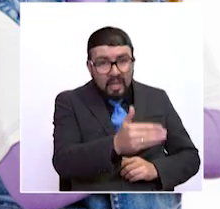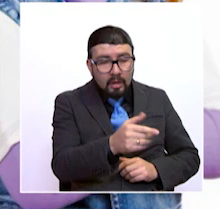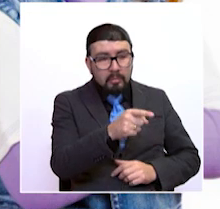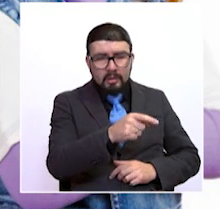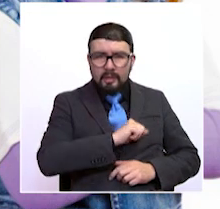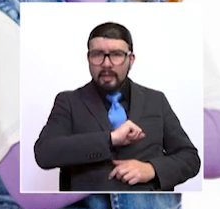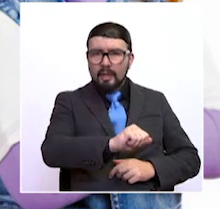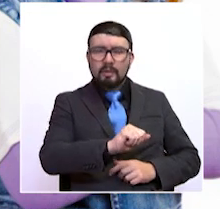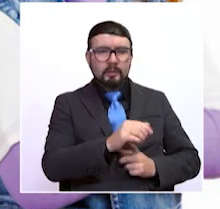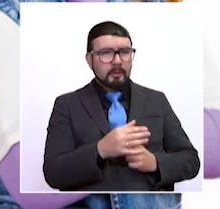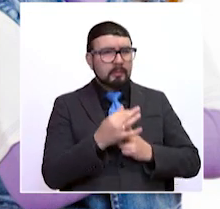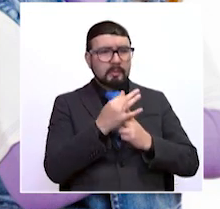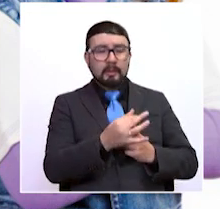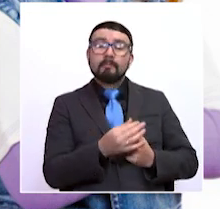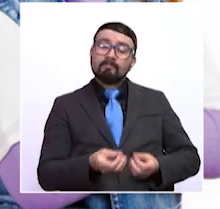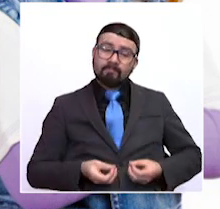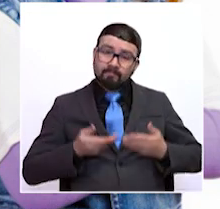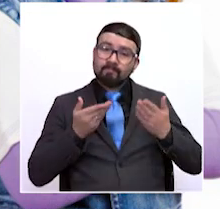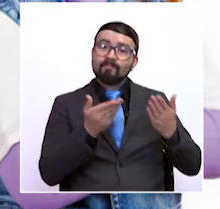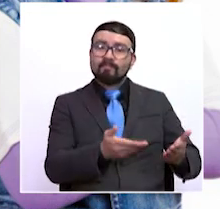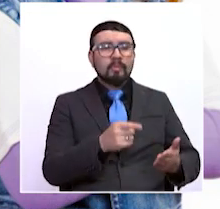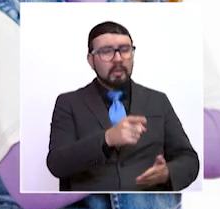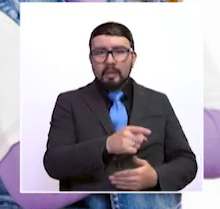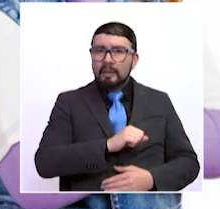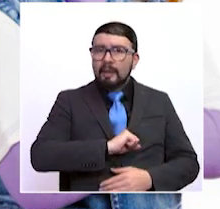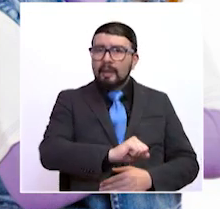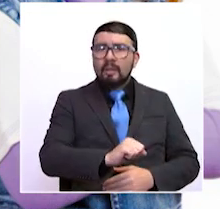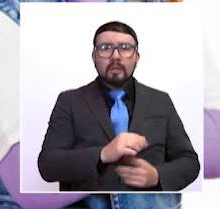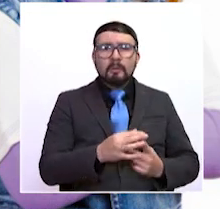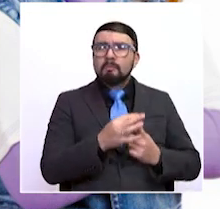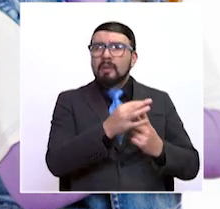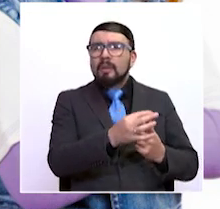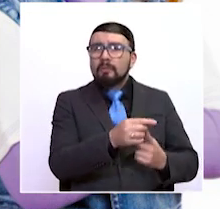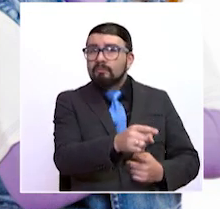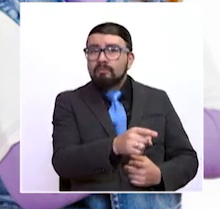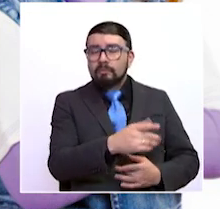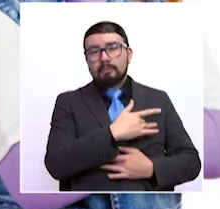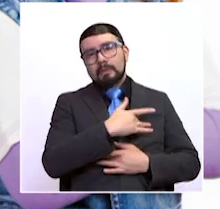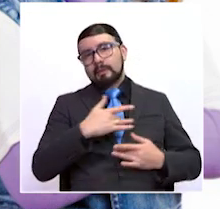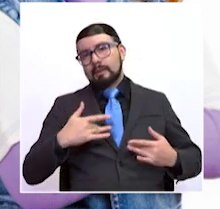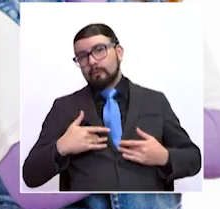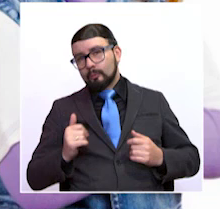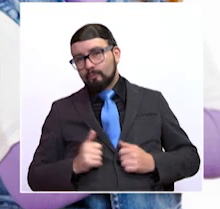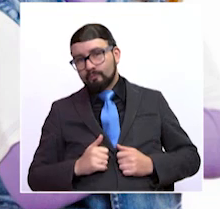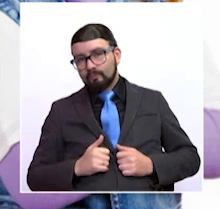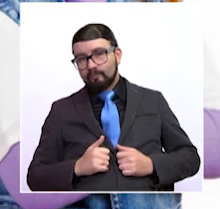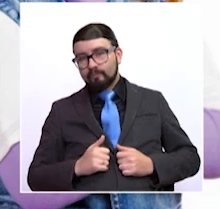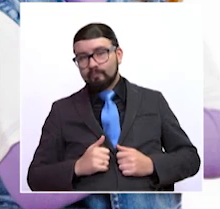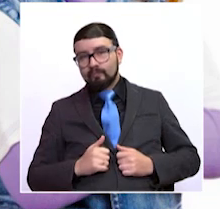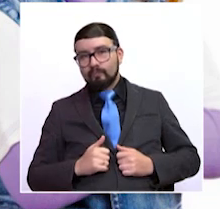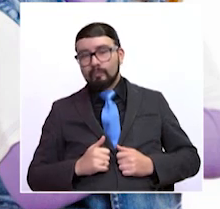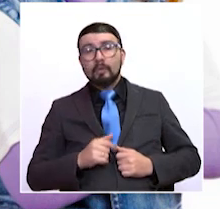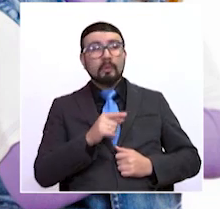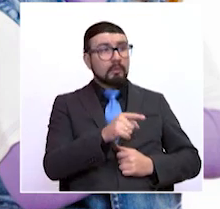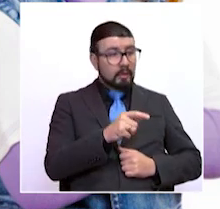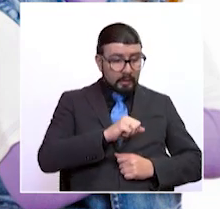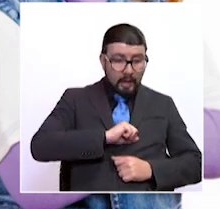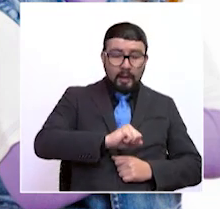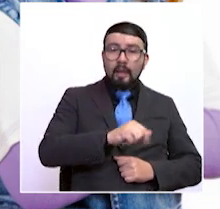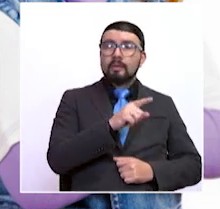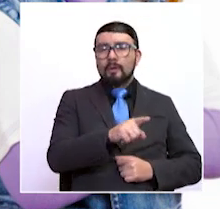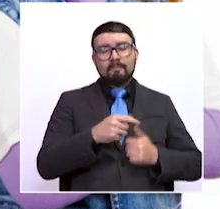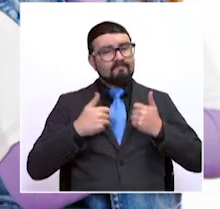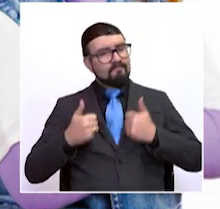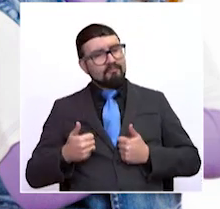derechos fundamentales. ¿Y cuál es el derecho fundamental del niño? Su salud, ¿cierto? Su salud, su derecho al